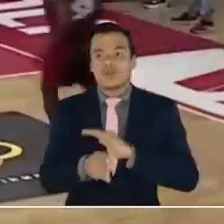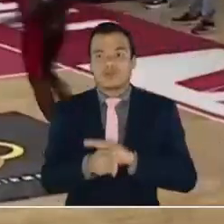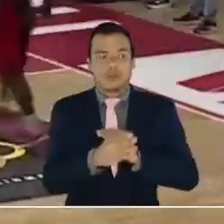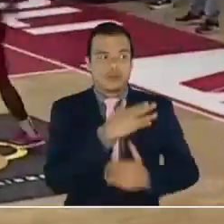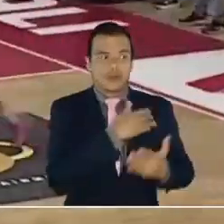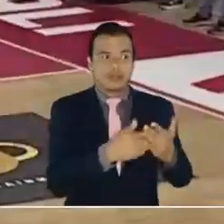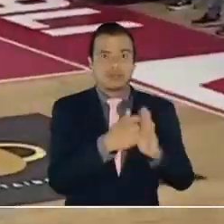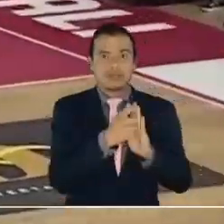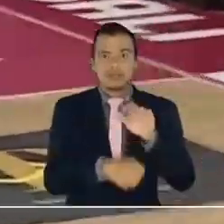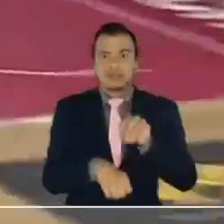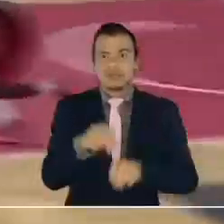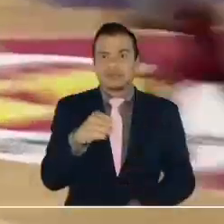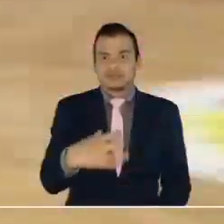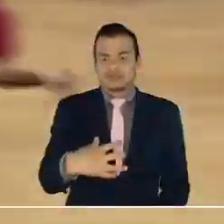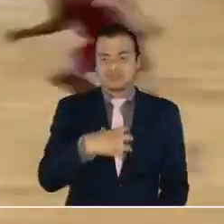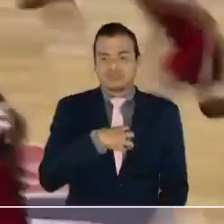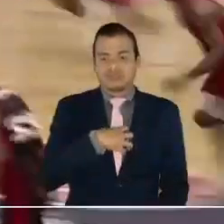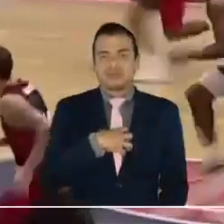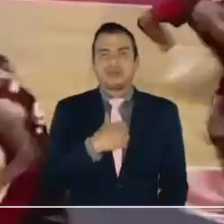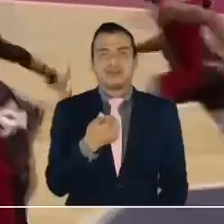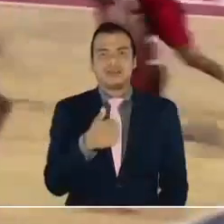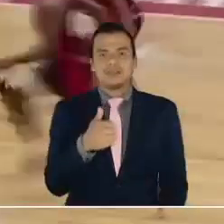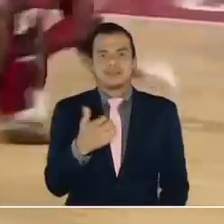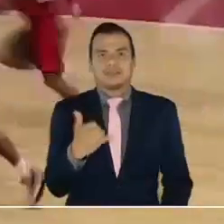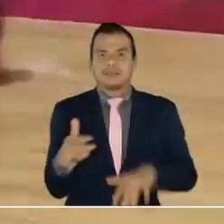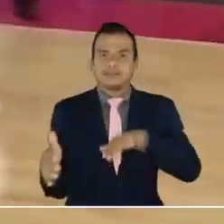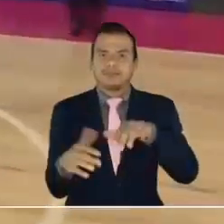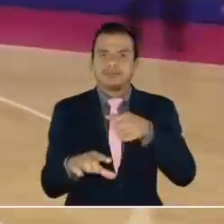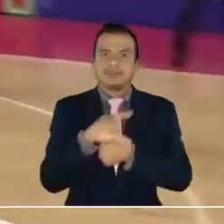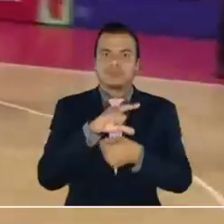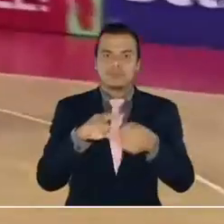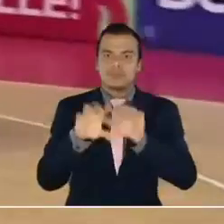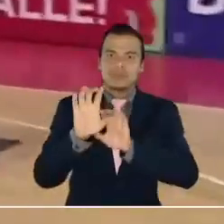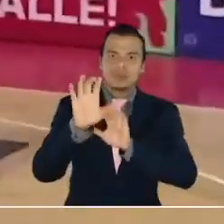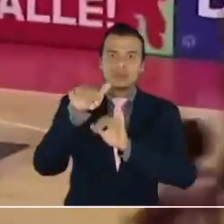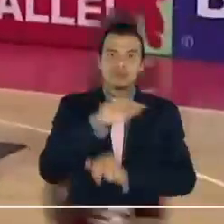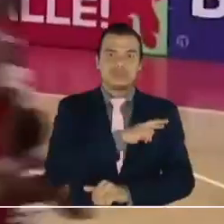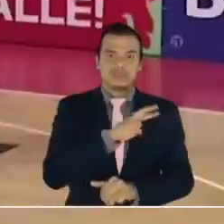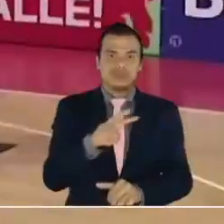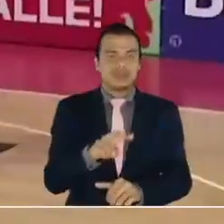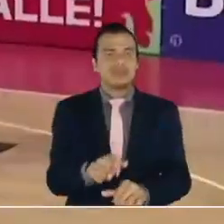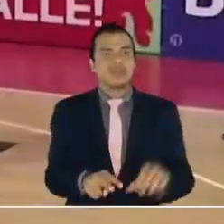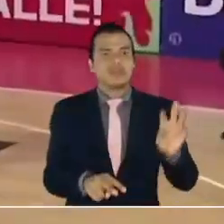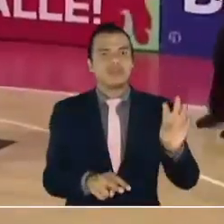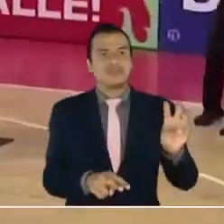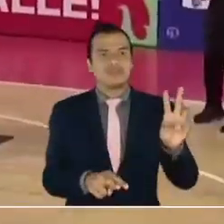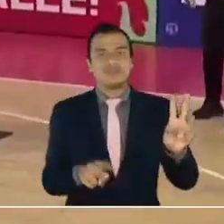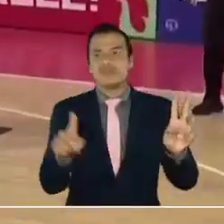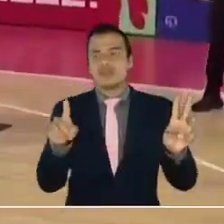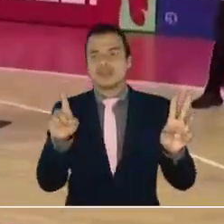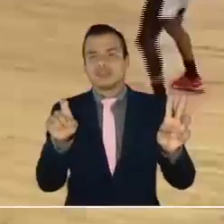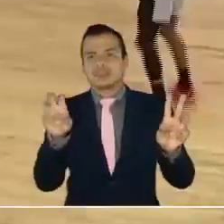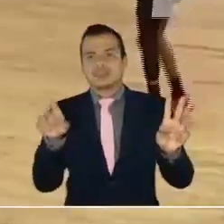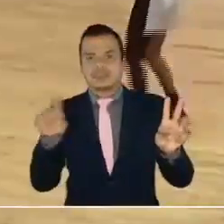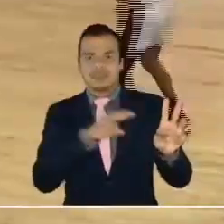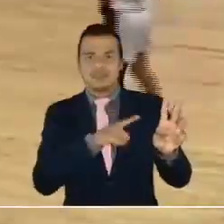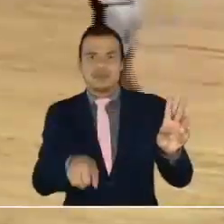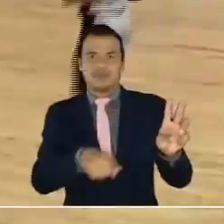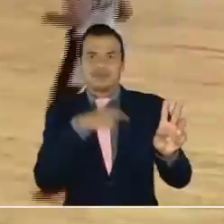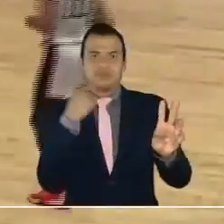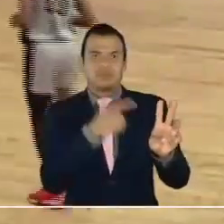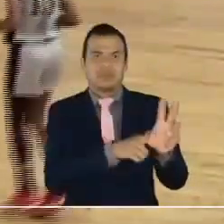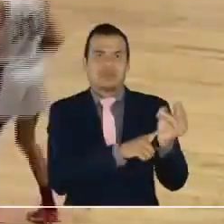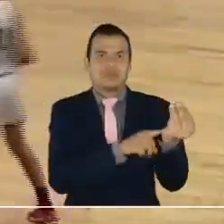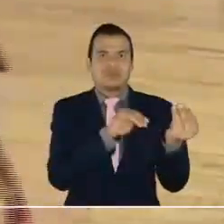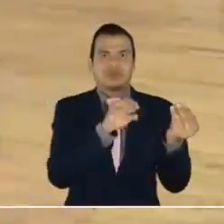En la Liga Profesional de Baloncesto, Toros del Valle perdió 82 a 68 contra Motilones, que se llevó la victoria en la doble confrontación en